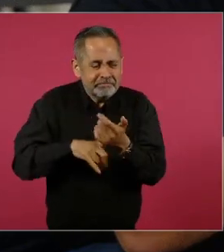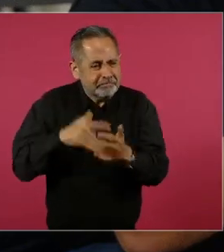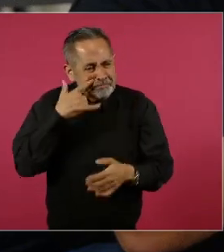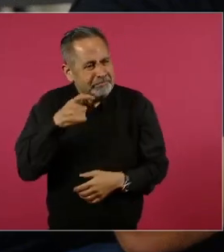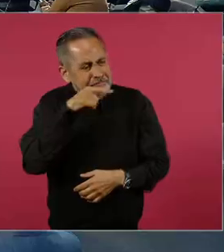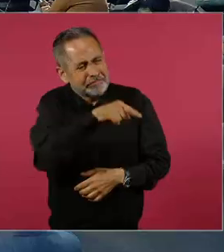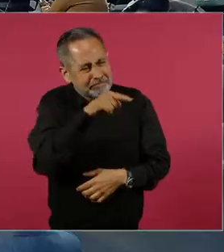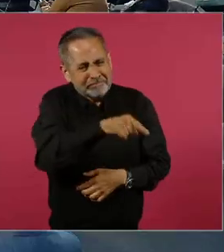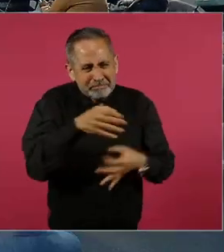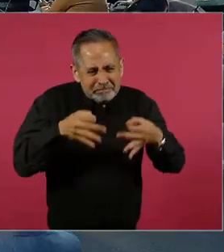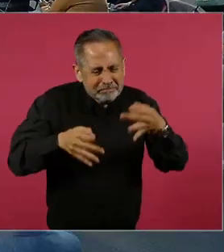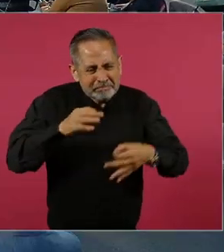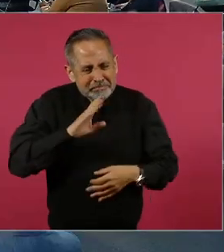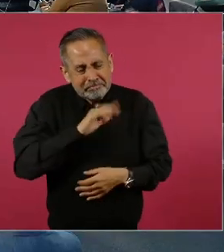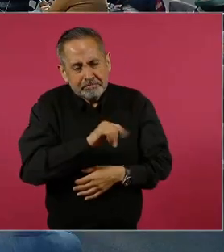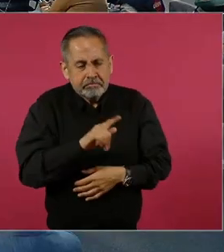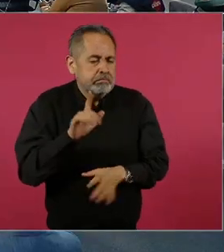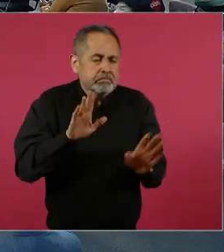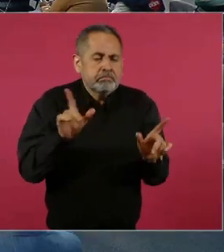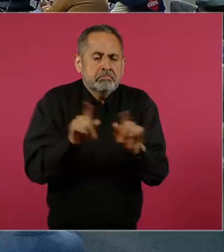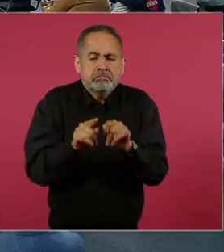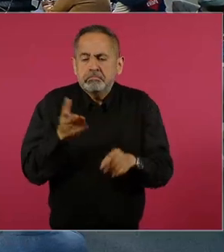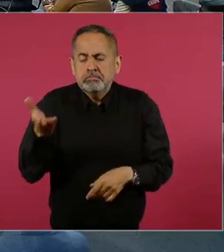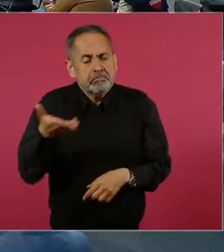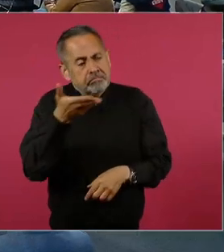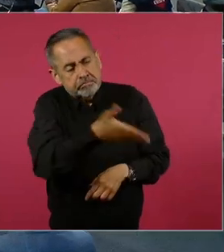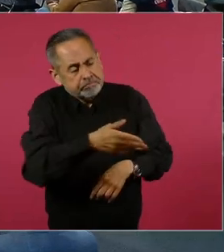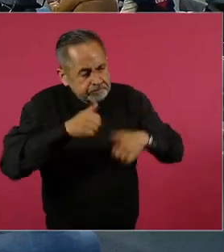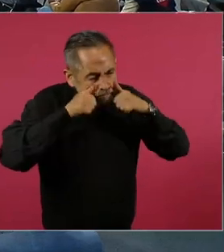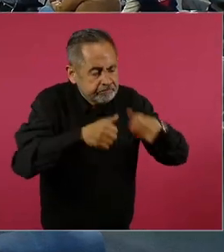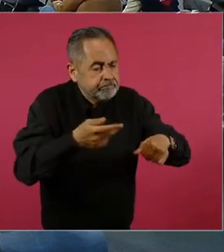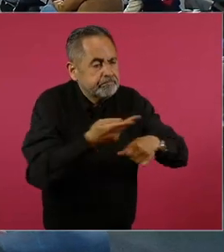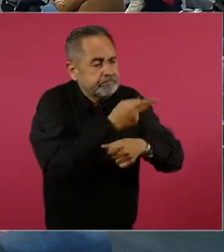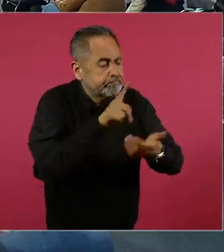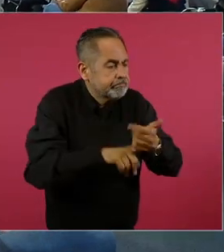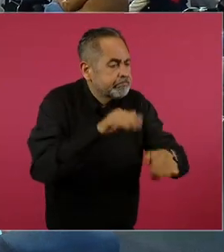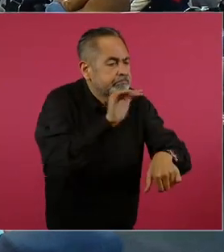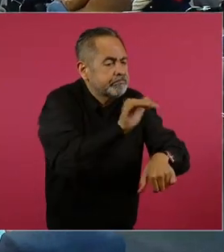¿no? Que se le pide, pues, que se le ponga mucho